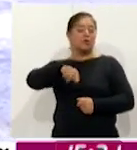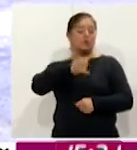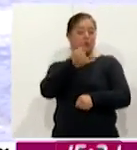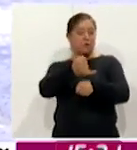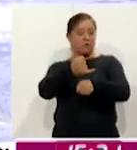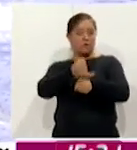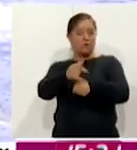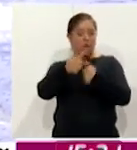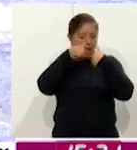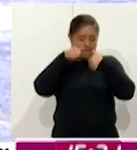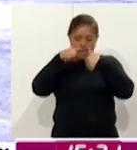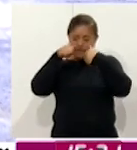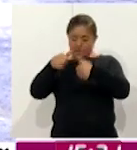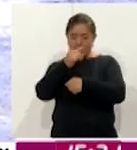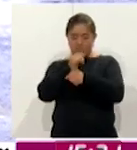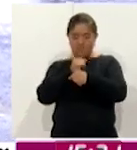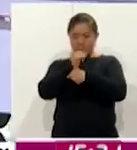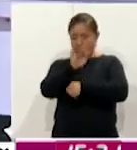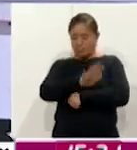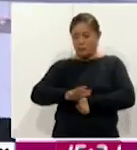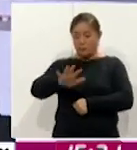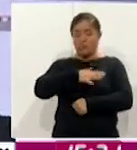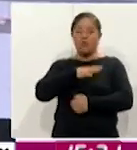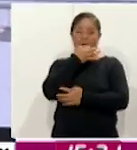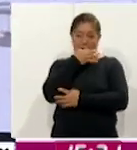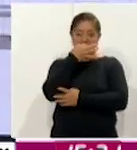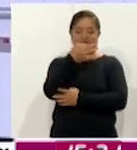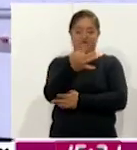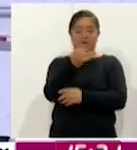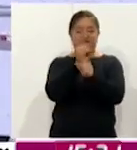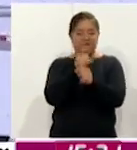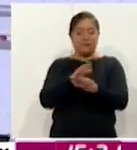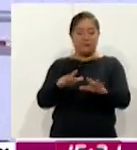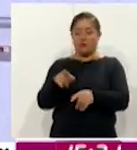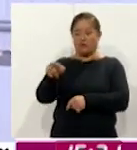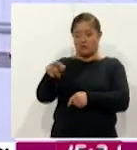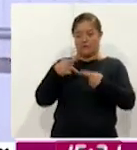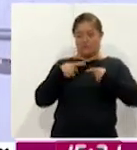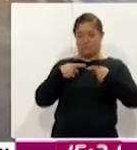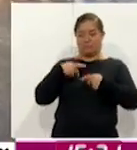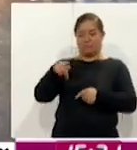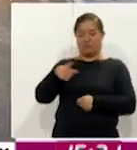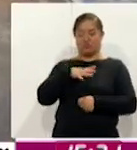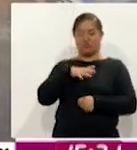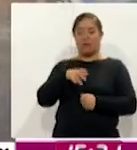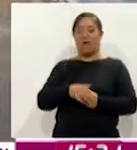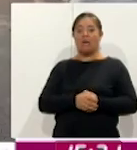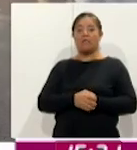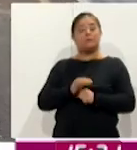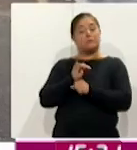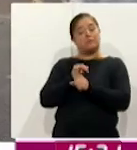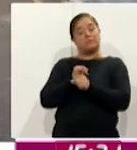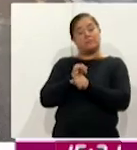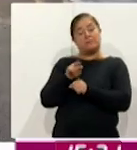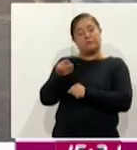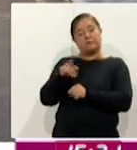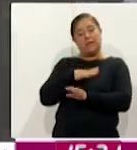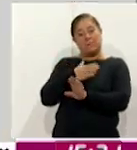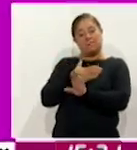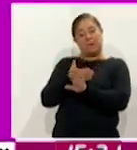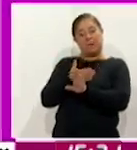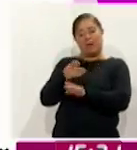las carpetas de investigación y mantener informadas a las víctimas de las etapas de investigación.